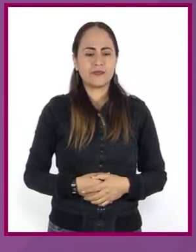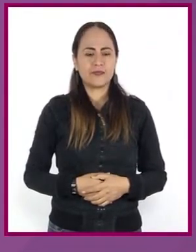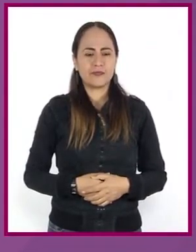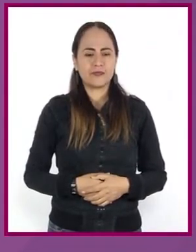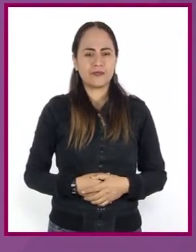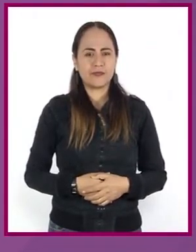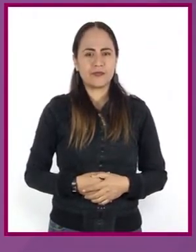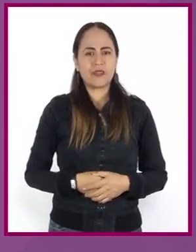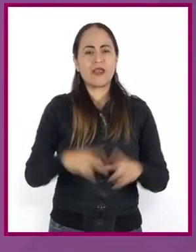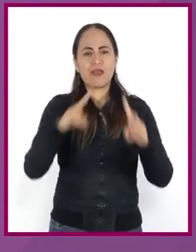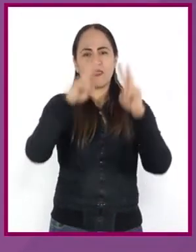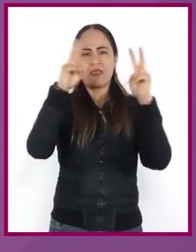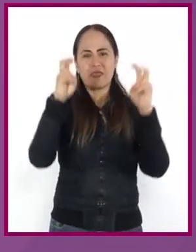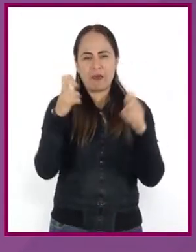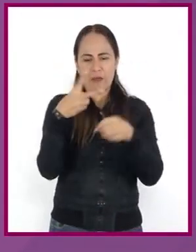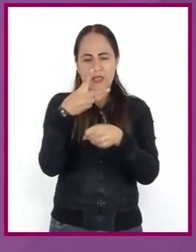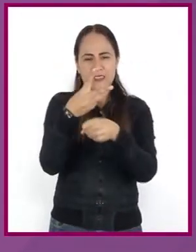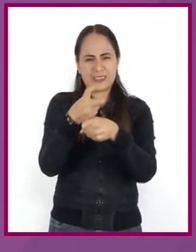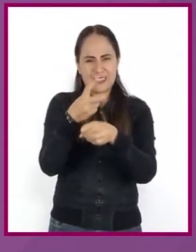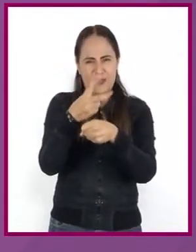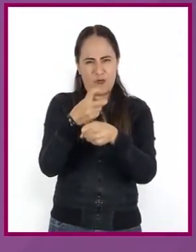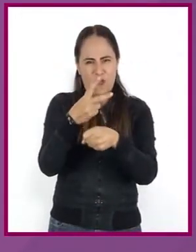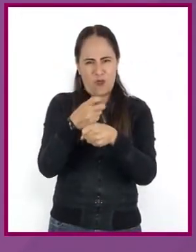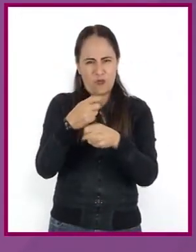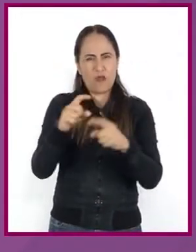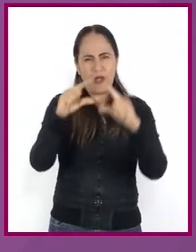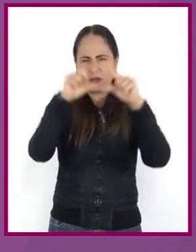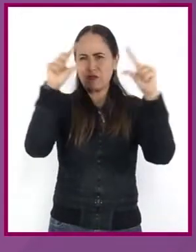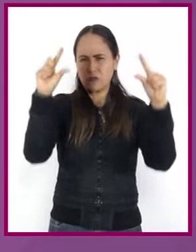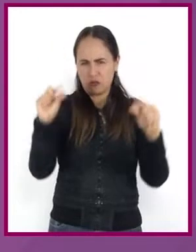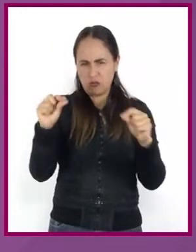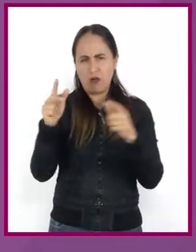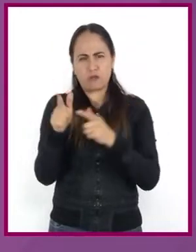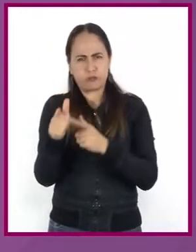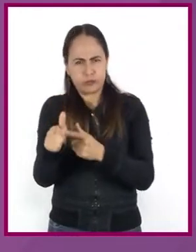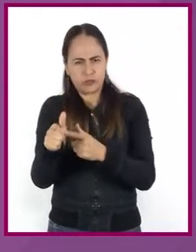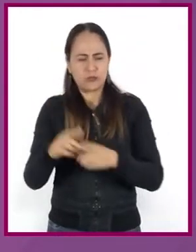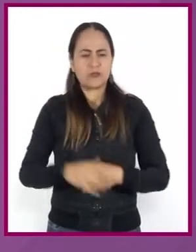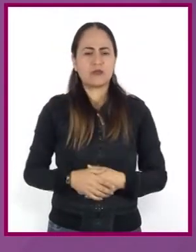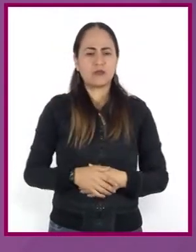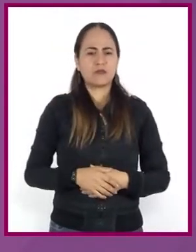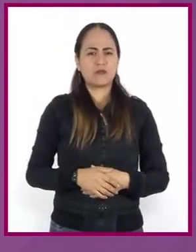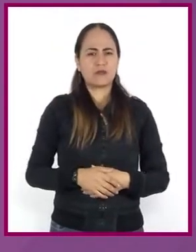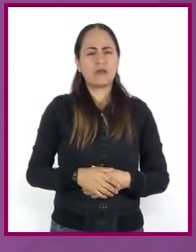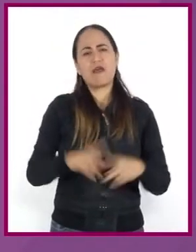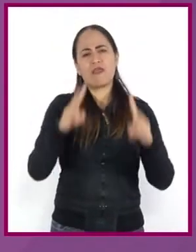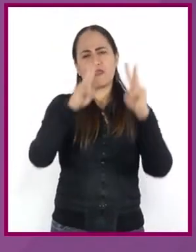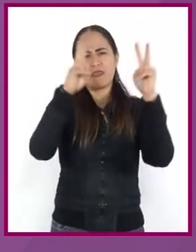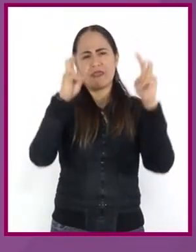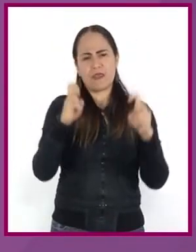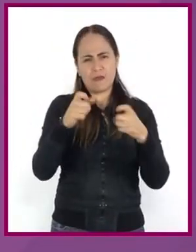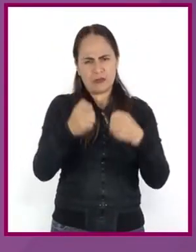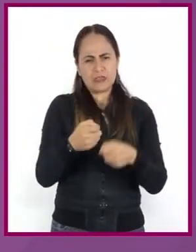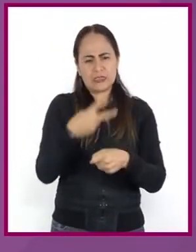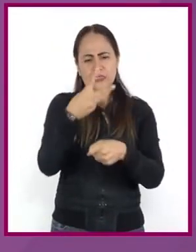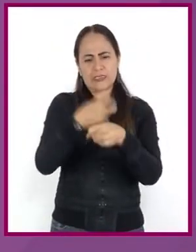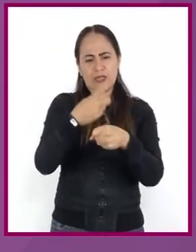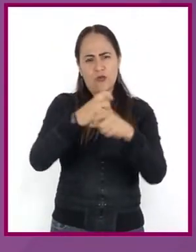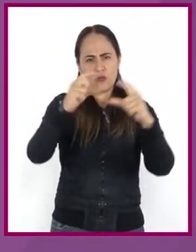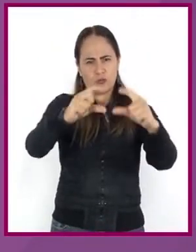El subtítulo es la continuidad del título. Los subtítulos son el segundo